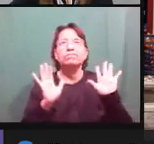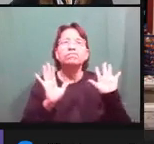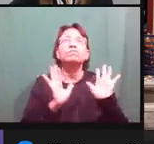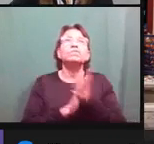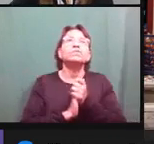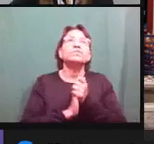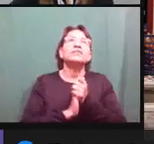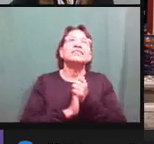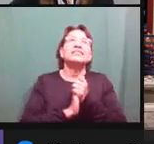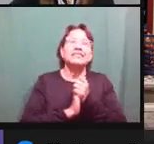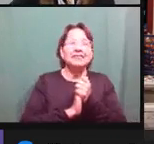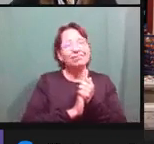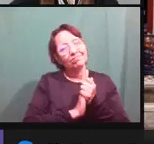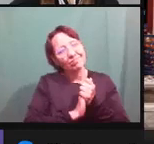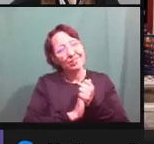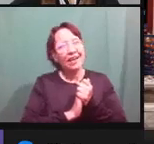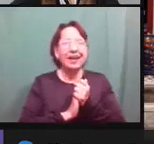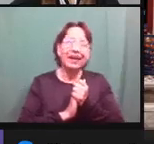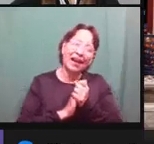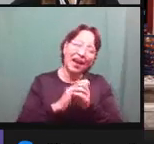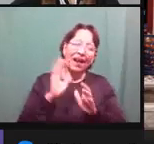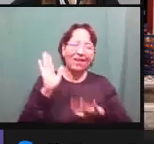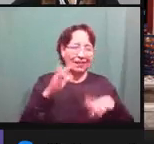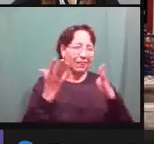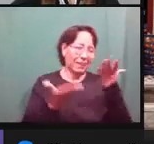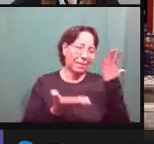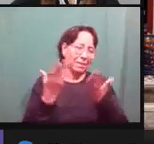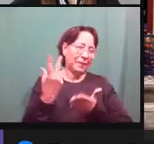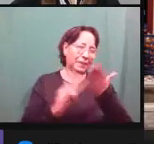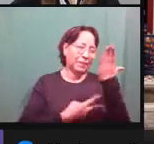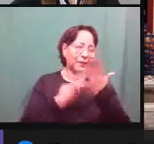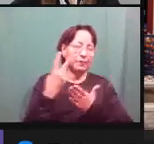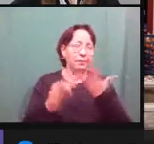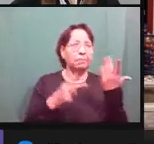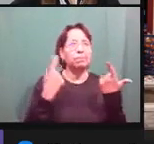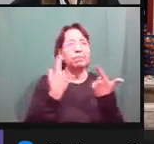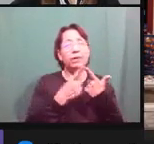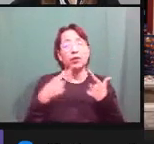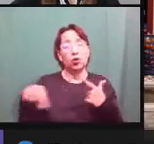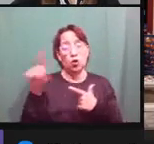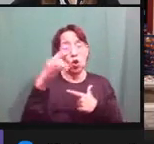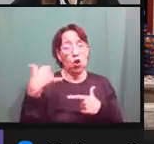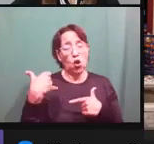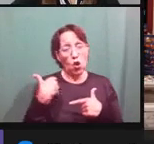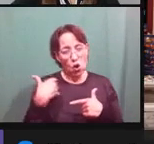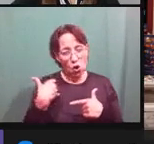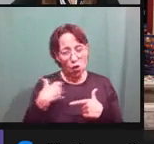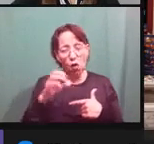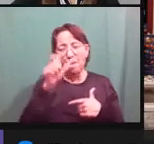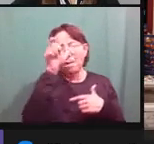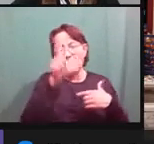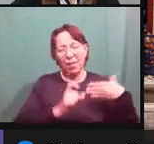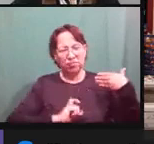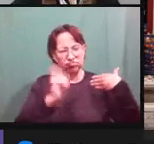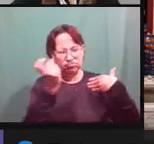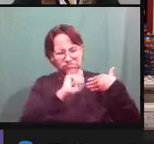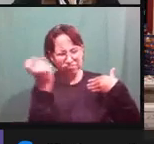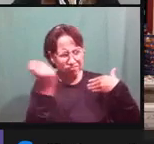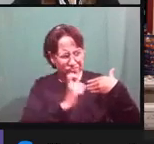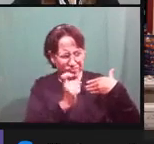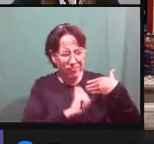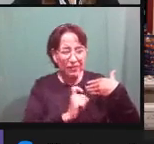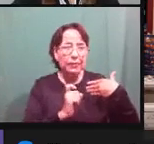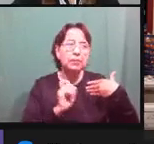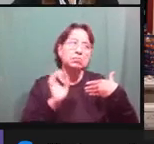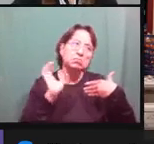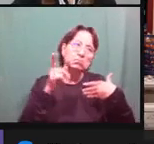puede debilitar, depende del proyecto, pero considero que los jóvenes y los grafiteros han también un poquito dado la cara en